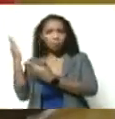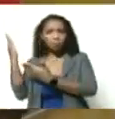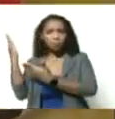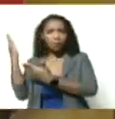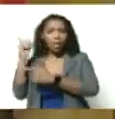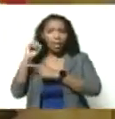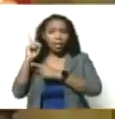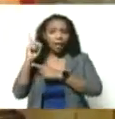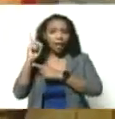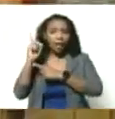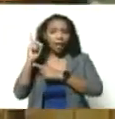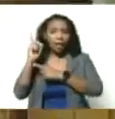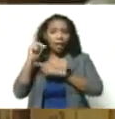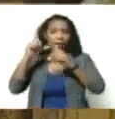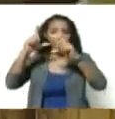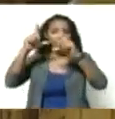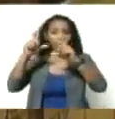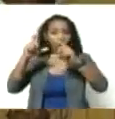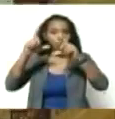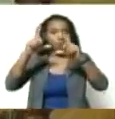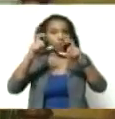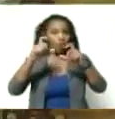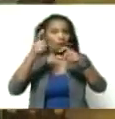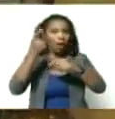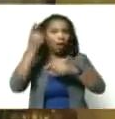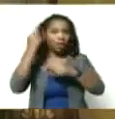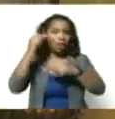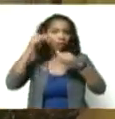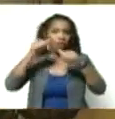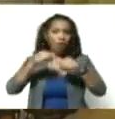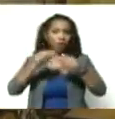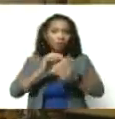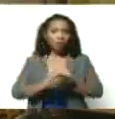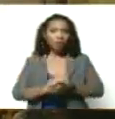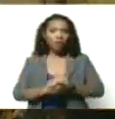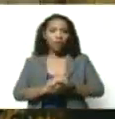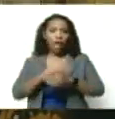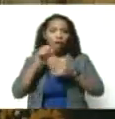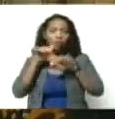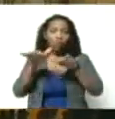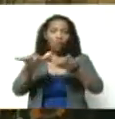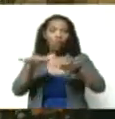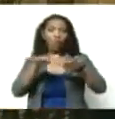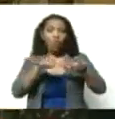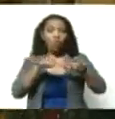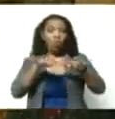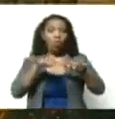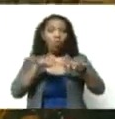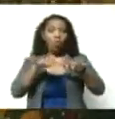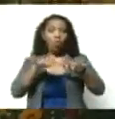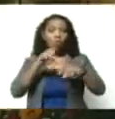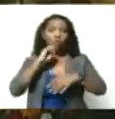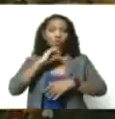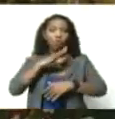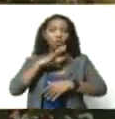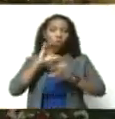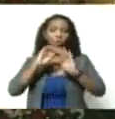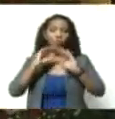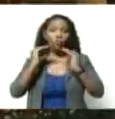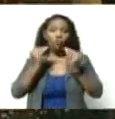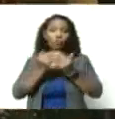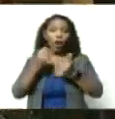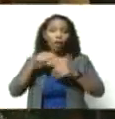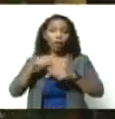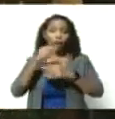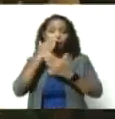tomando las fotos ayer y hoy en este hermoso e histórico salón elíptico,